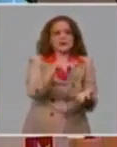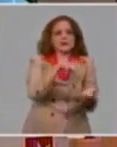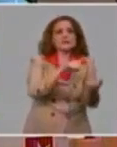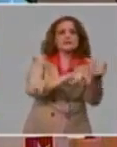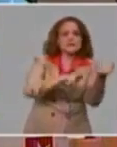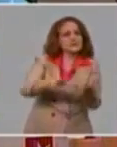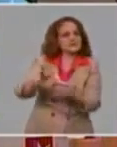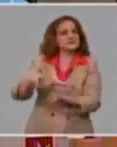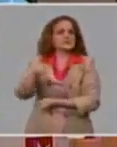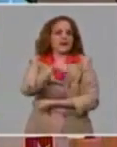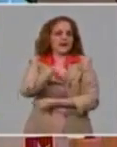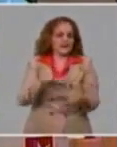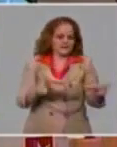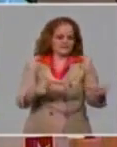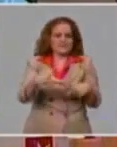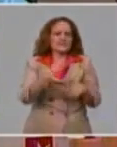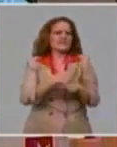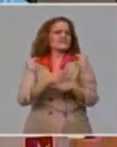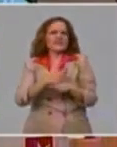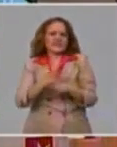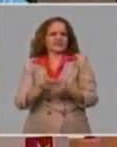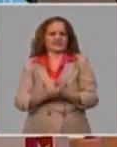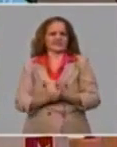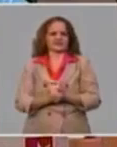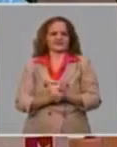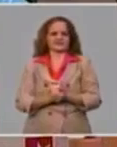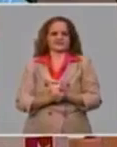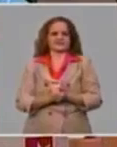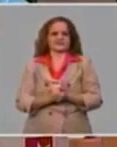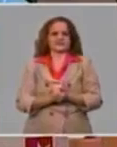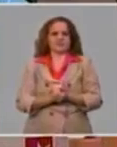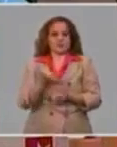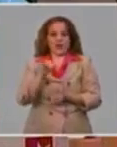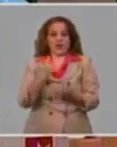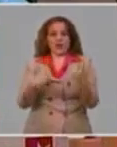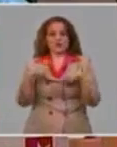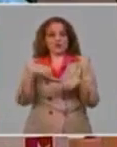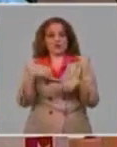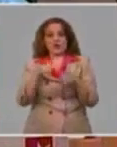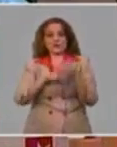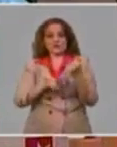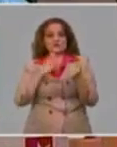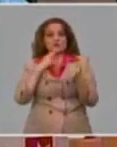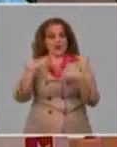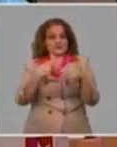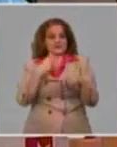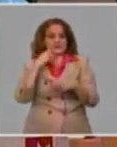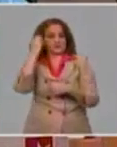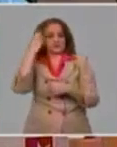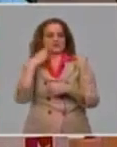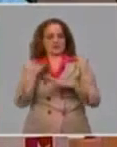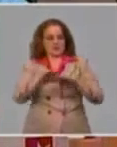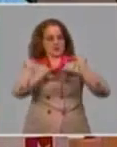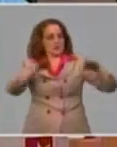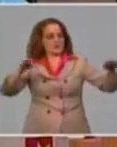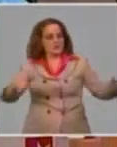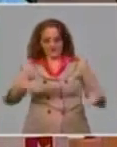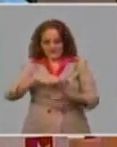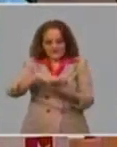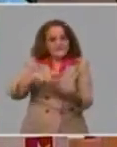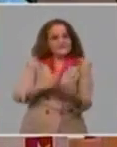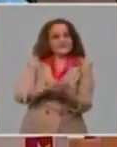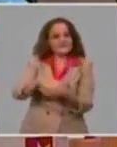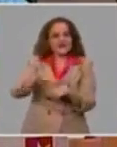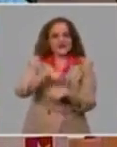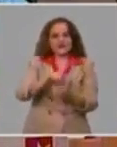pisos de granito, hay soluciones de mesetas de muy buena calidad, de fregadero, de lavadero,